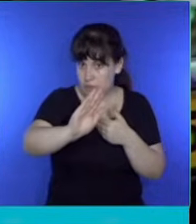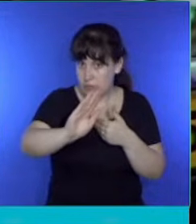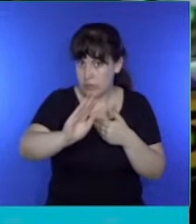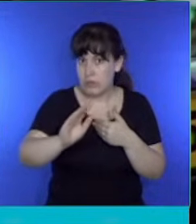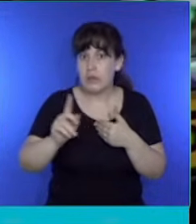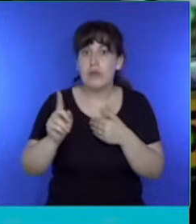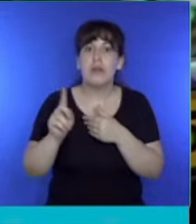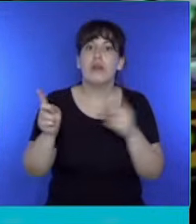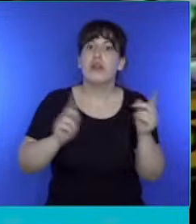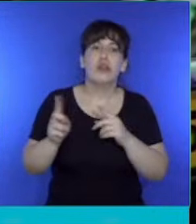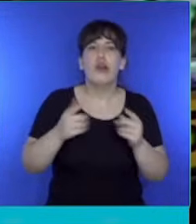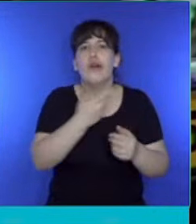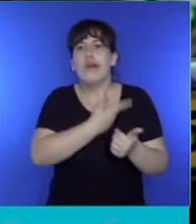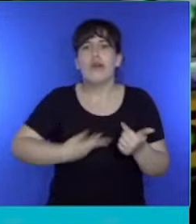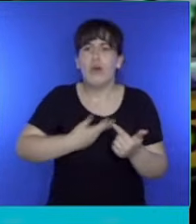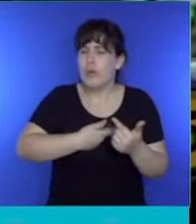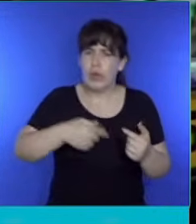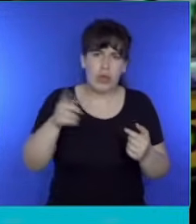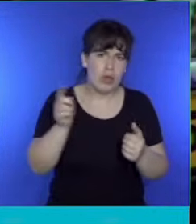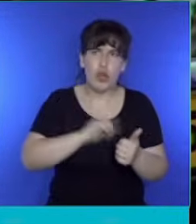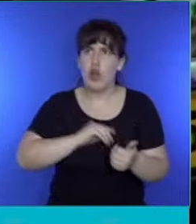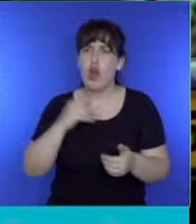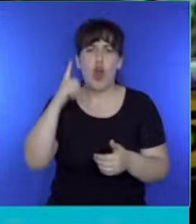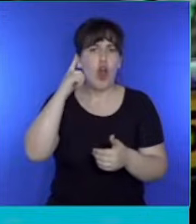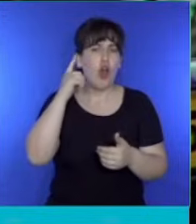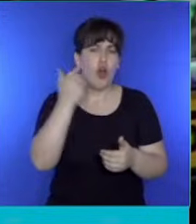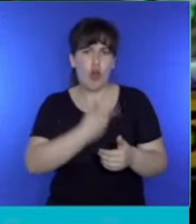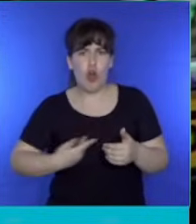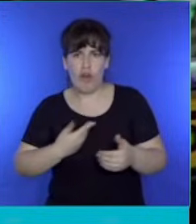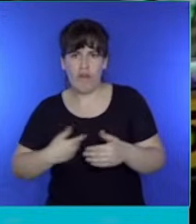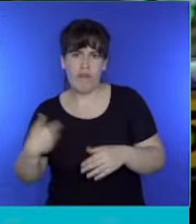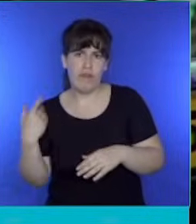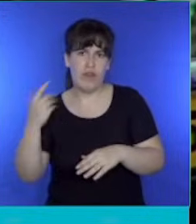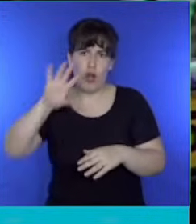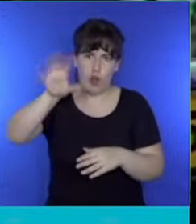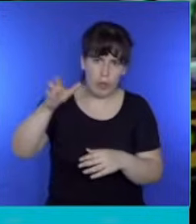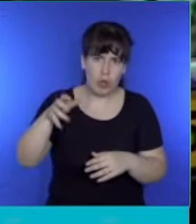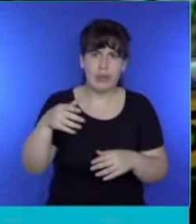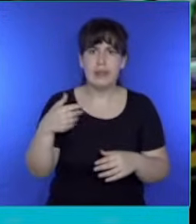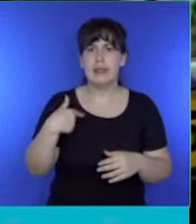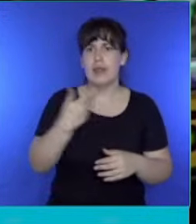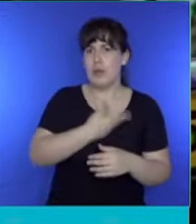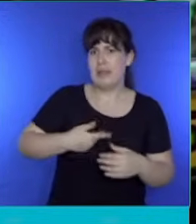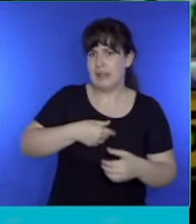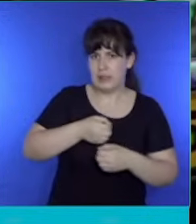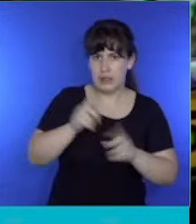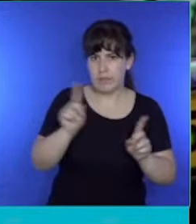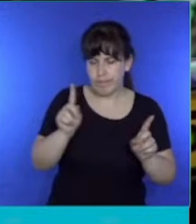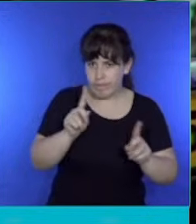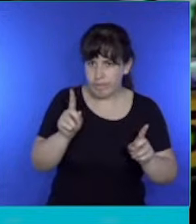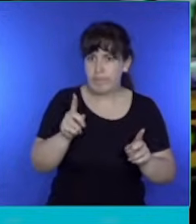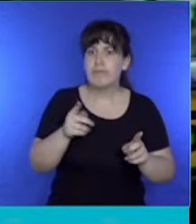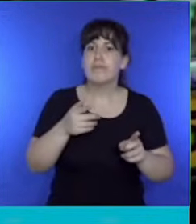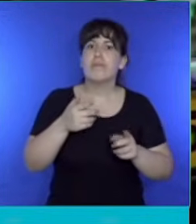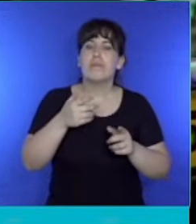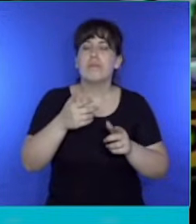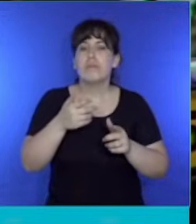no haya ningún gobierno, ningún gobernador más, ni ningún presidente más, que se